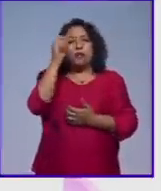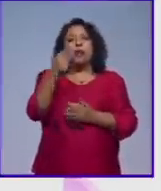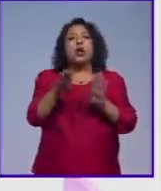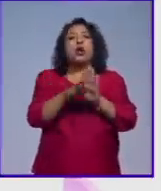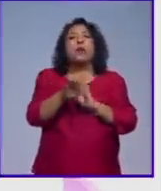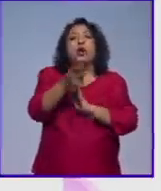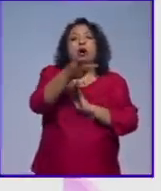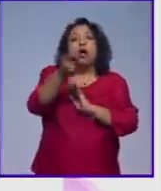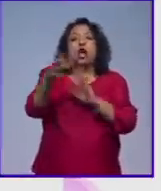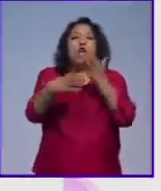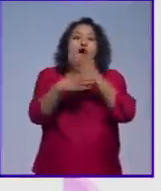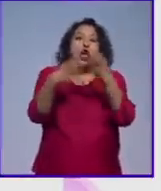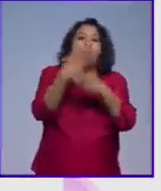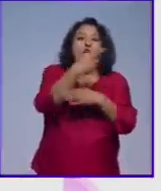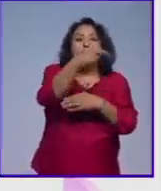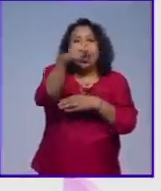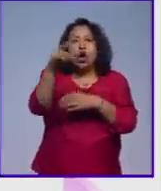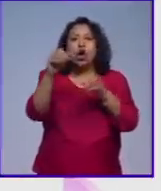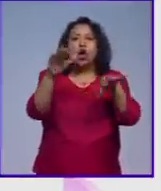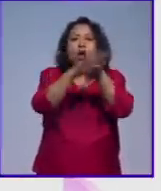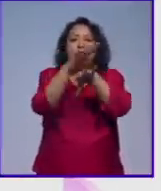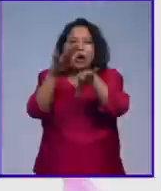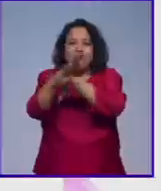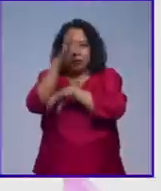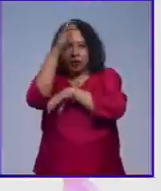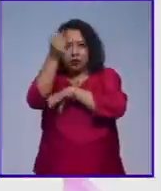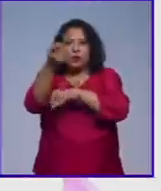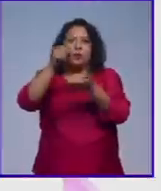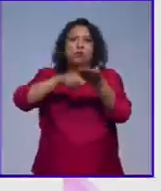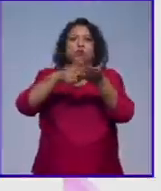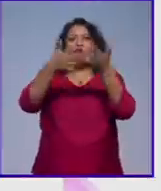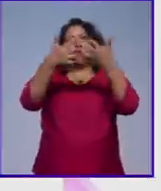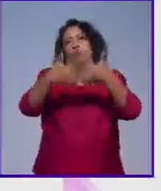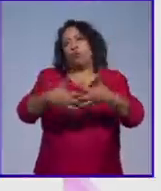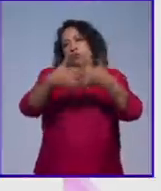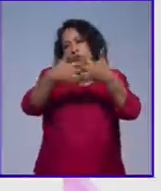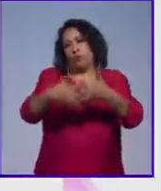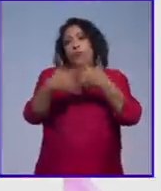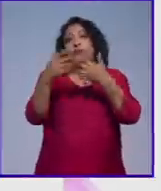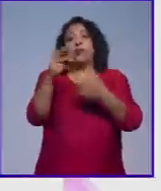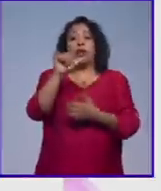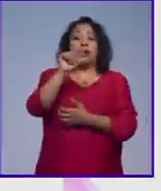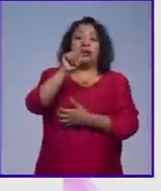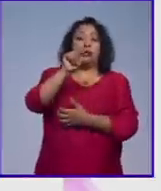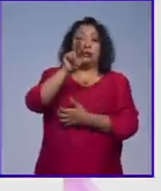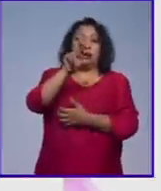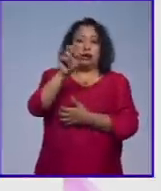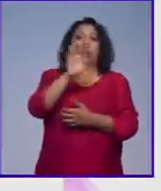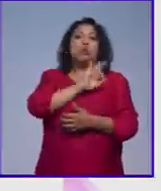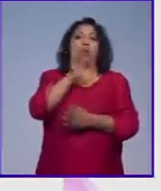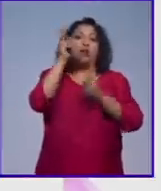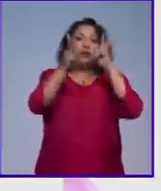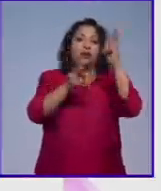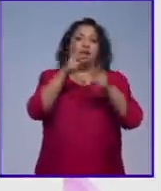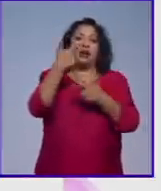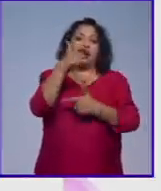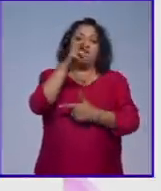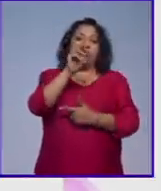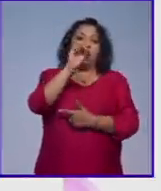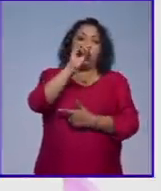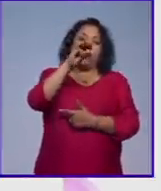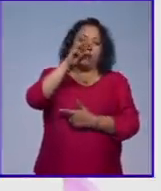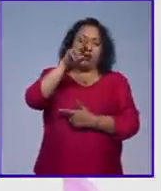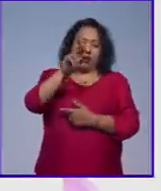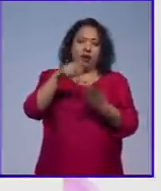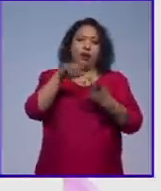renombran las cosas o cambian sus significados en los procesos industriales. Asterismos puede visitarse en la Galería OMR, Córdoba